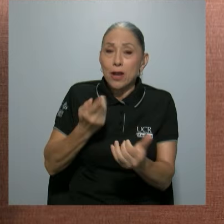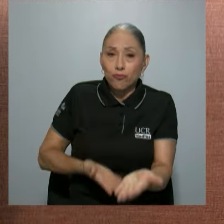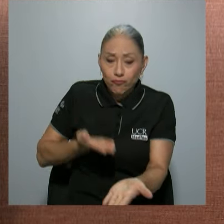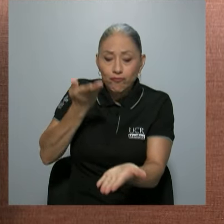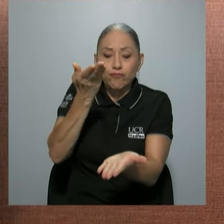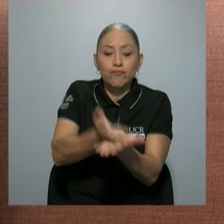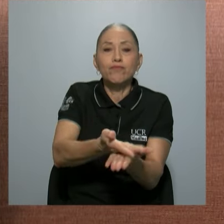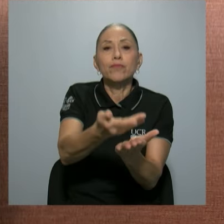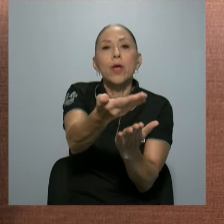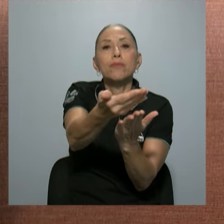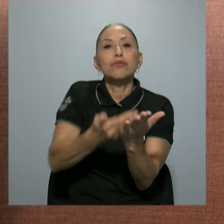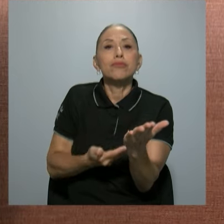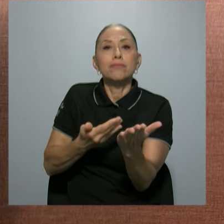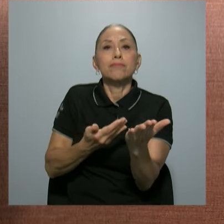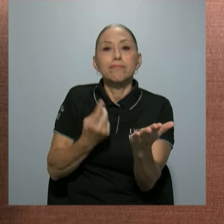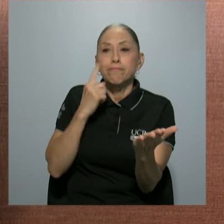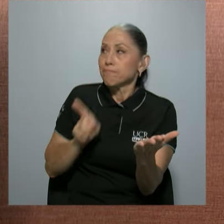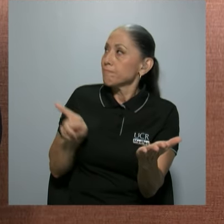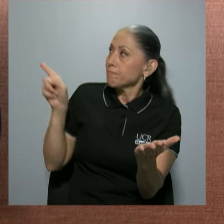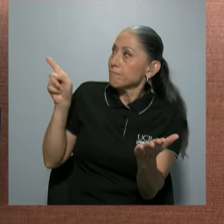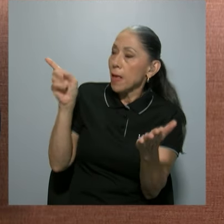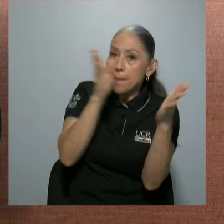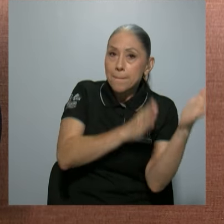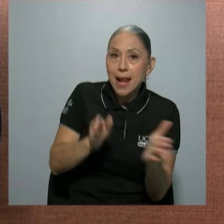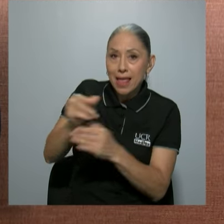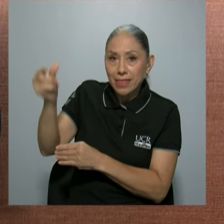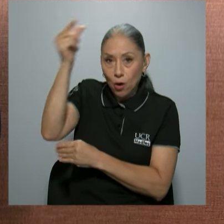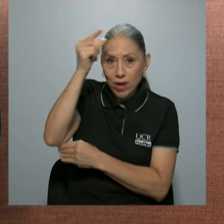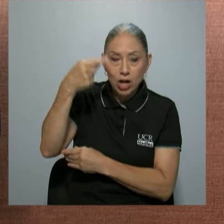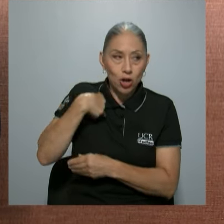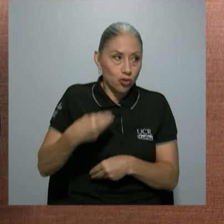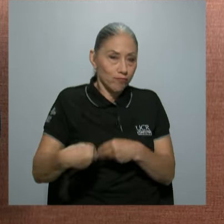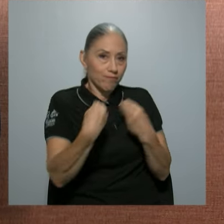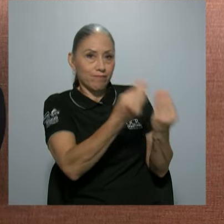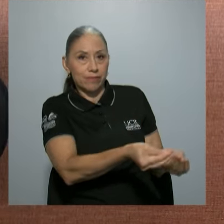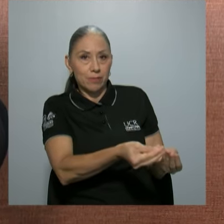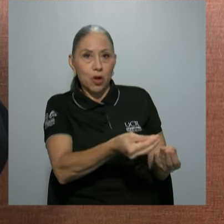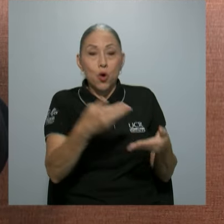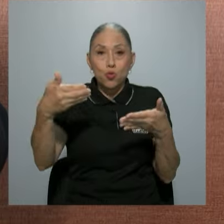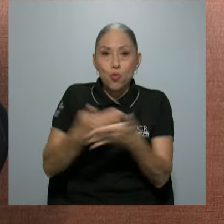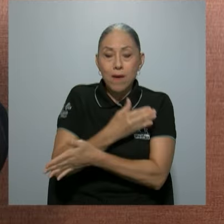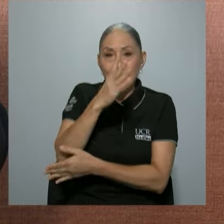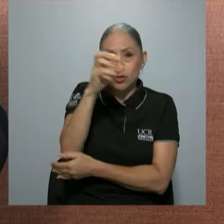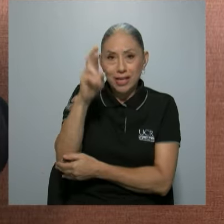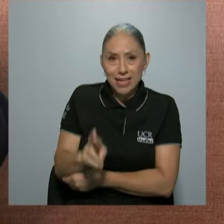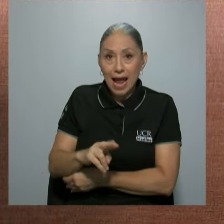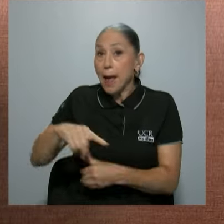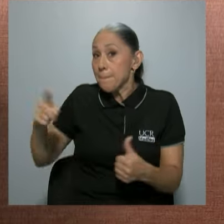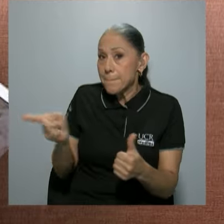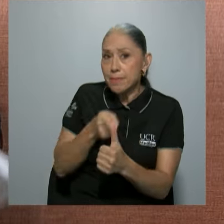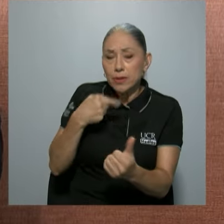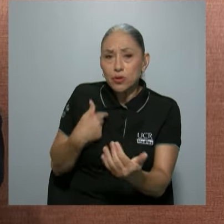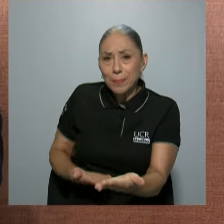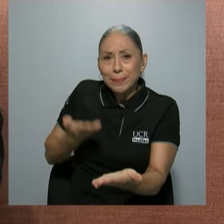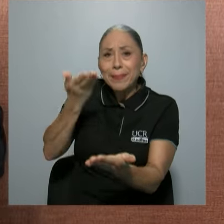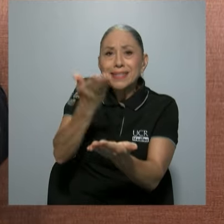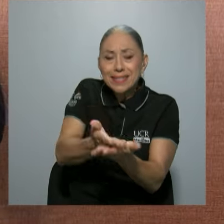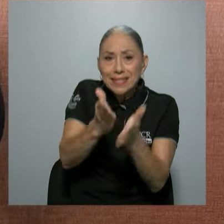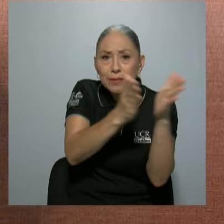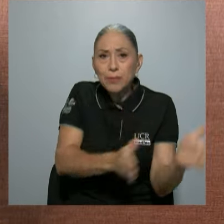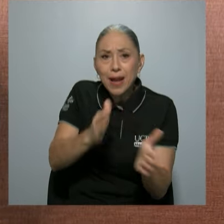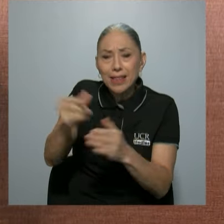que es este que le traigo para obsequiárselo, una nueva Costa Rica. Primero presenté un plan de gobierno y